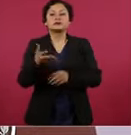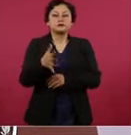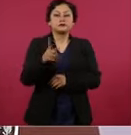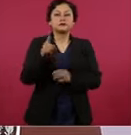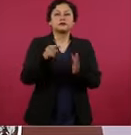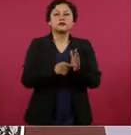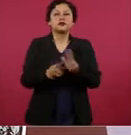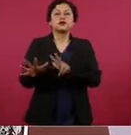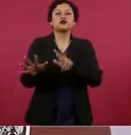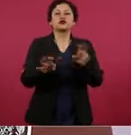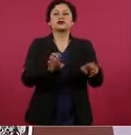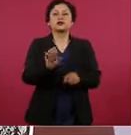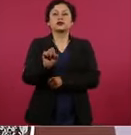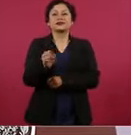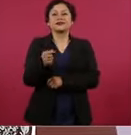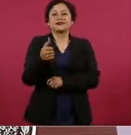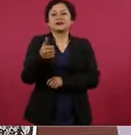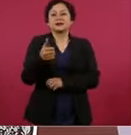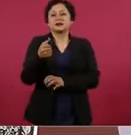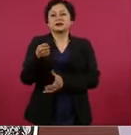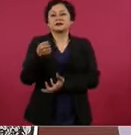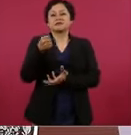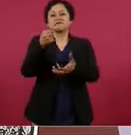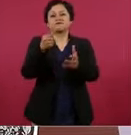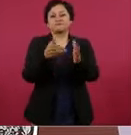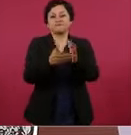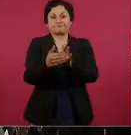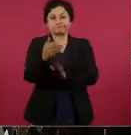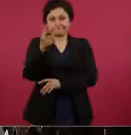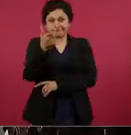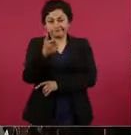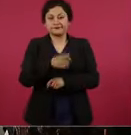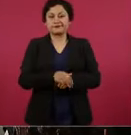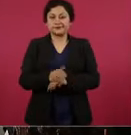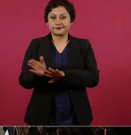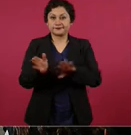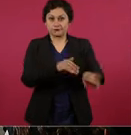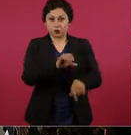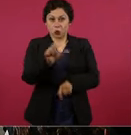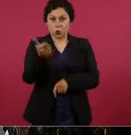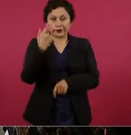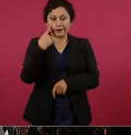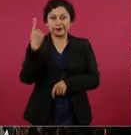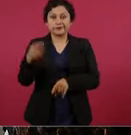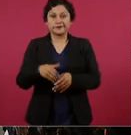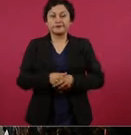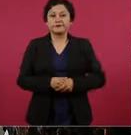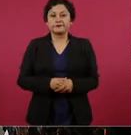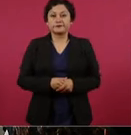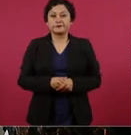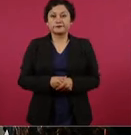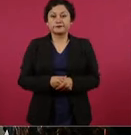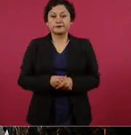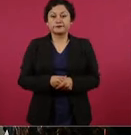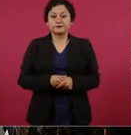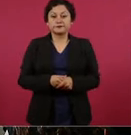1.866 millones de pesos. Si vemos la siguiente, esto es todo lo que se ha